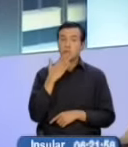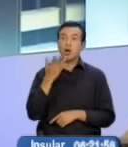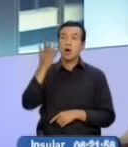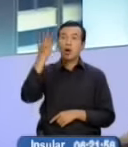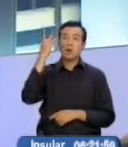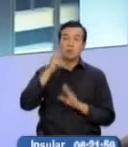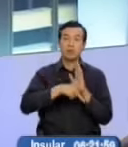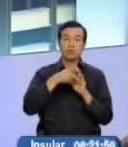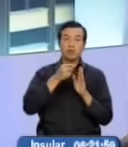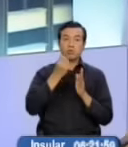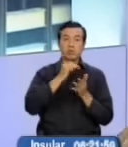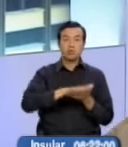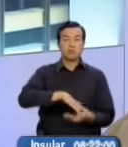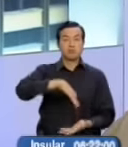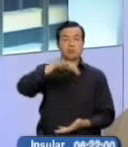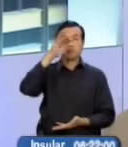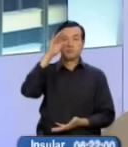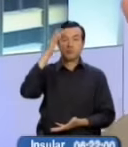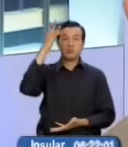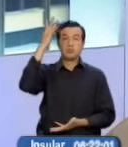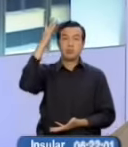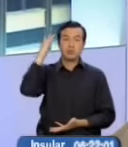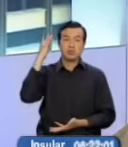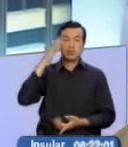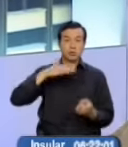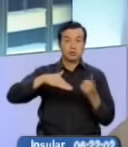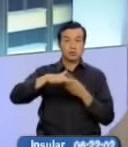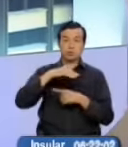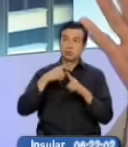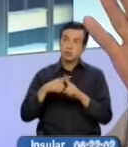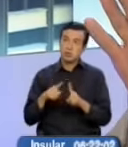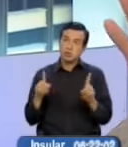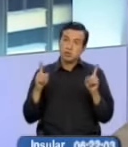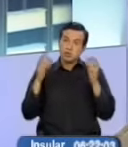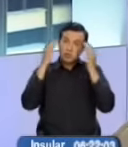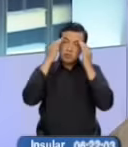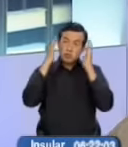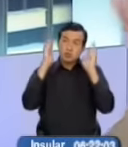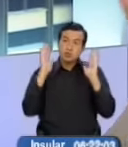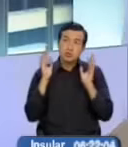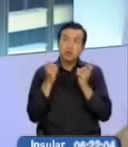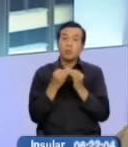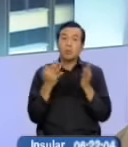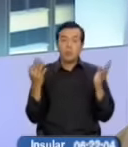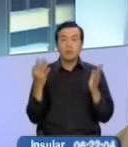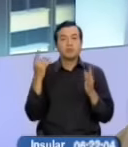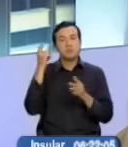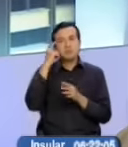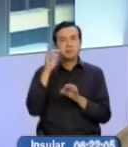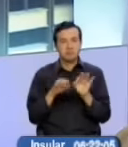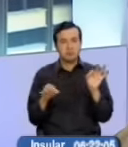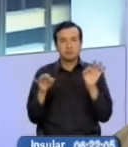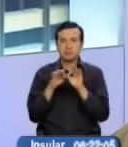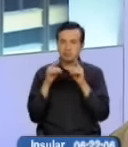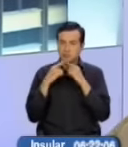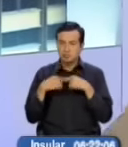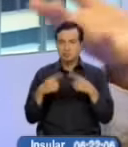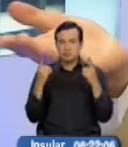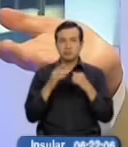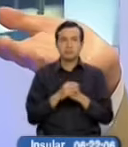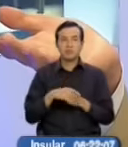el petróleo, ¿no? Entonces el contexto es un poco diferente. No sé cuánto va a incidir, pero creo que vale la pena insistir en esto nuevo.